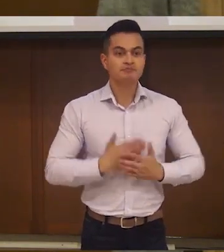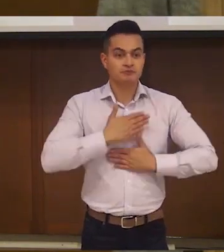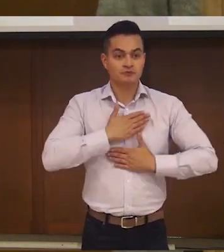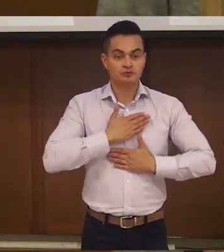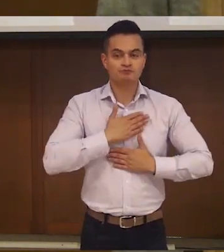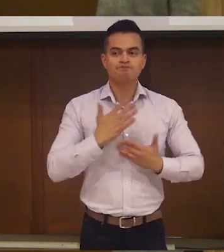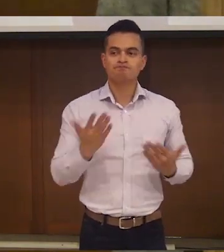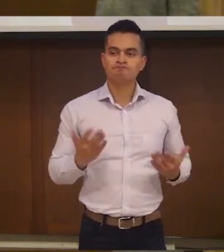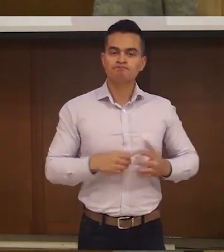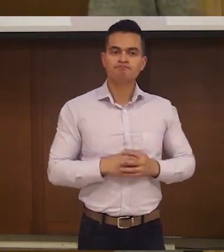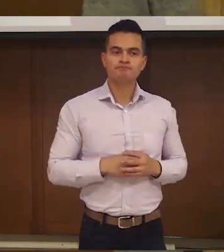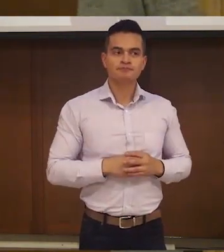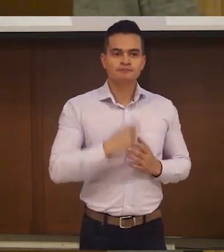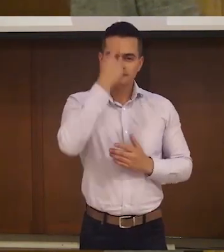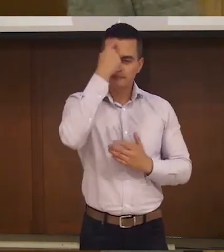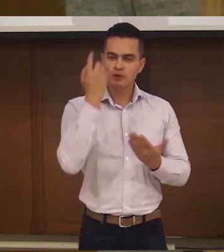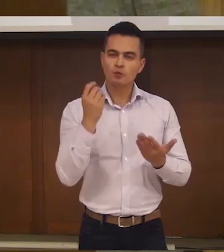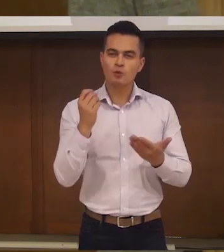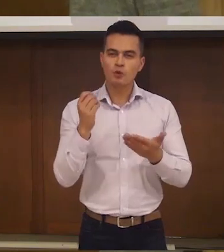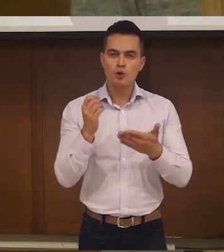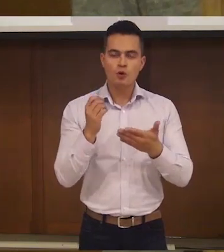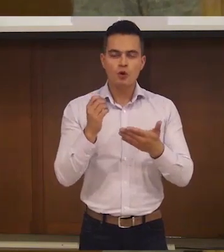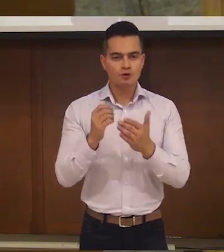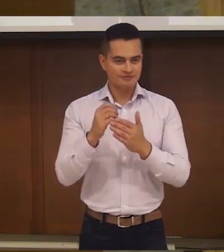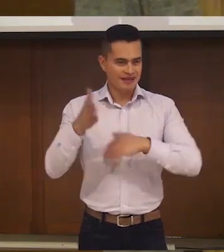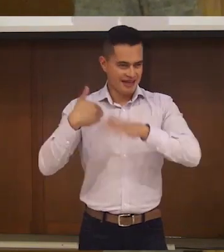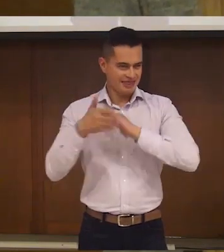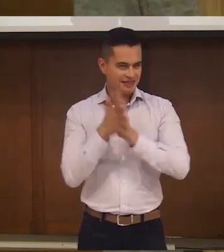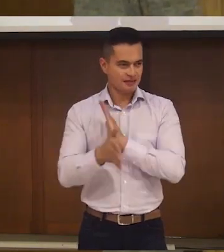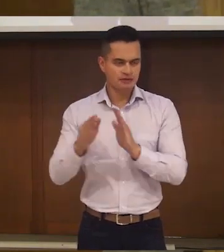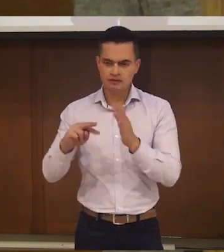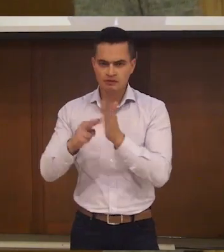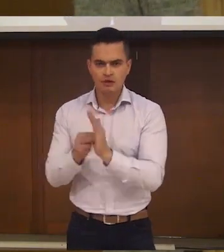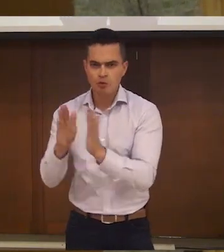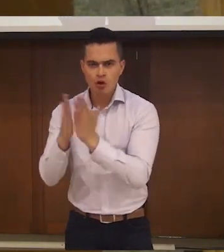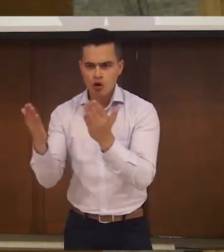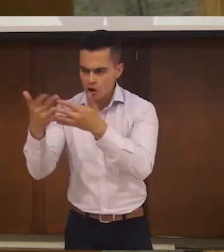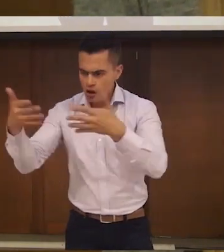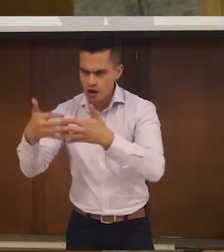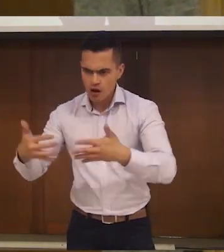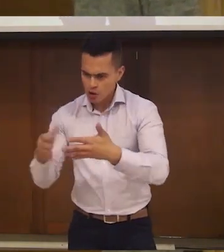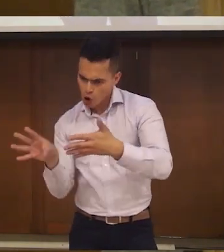había que tratar de no dibujar, de no ilustrar exactamente lo que dice el texto, sino lo que yo